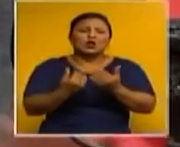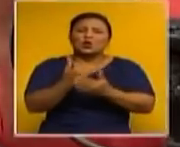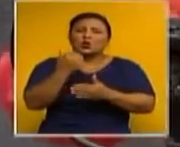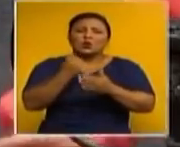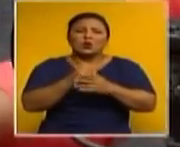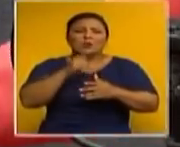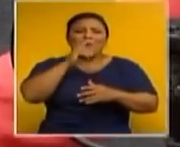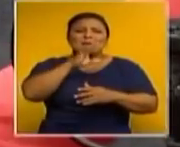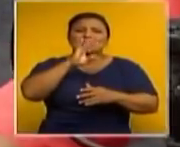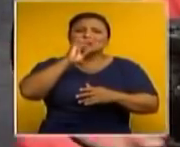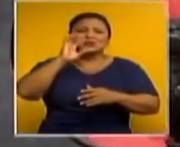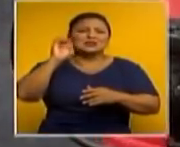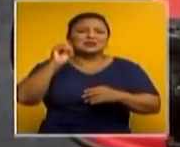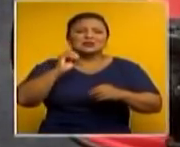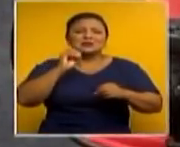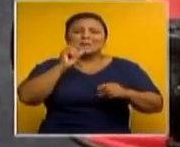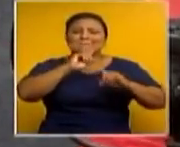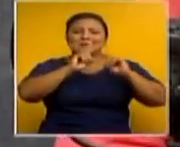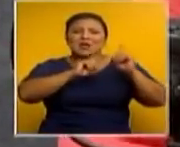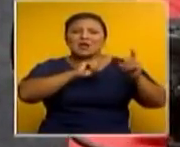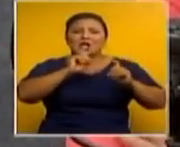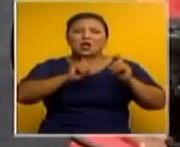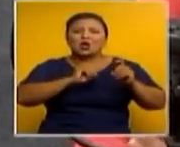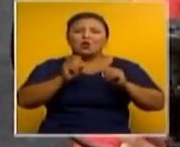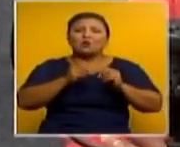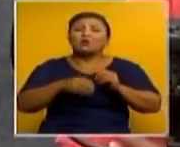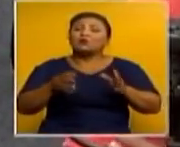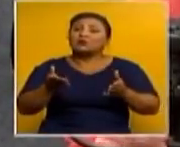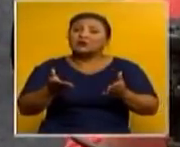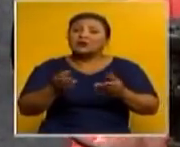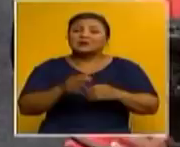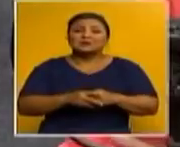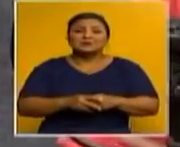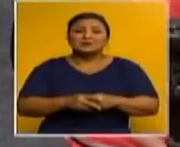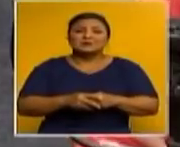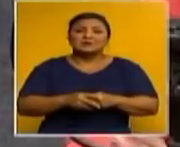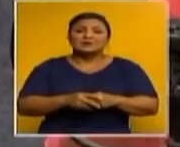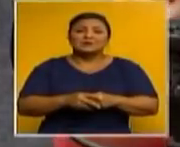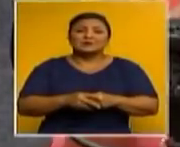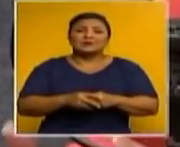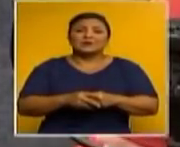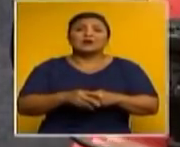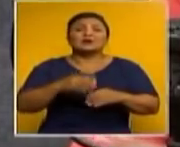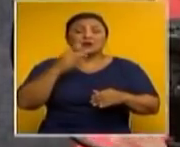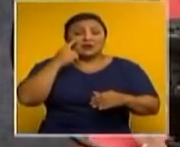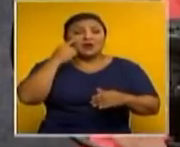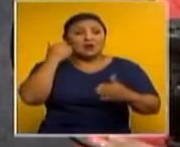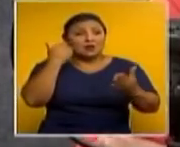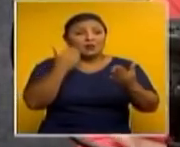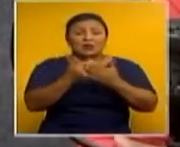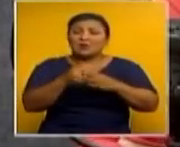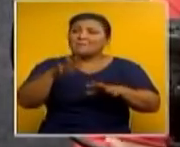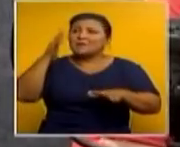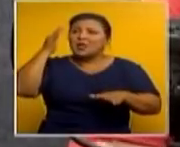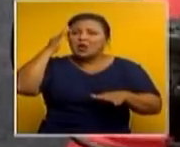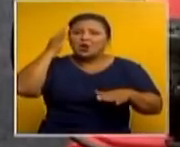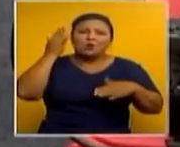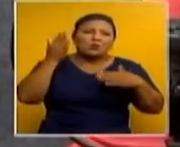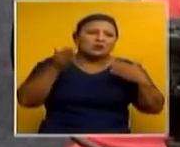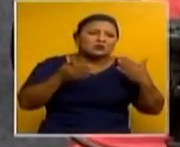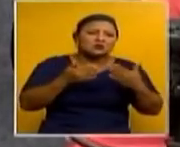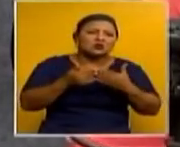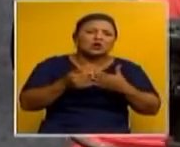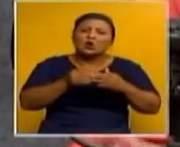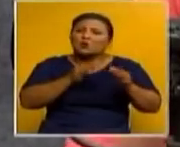2.700 preguntas en el marco de la consulta popular, hoy ven que esas expectativas, esas preocupaciones,